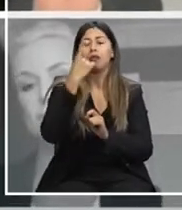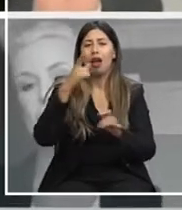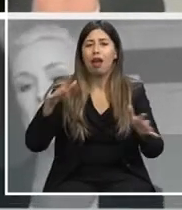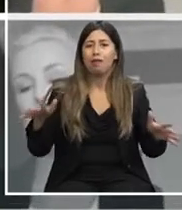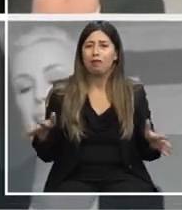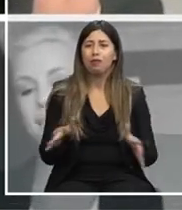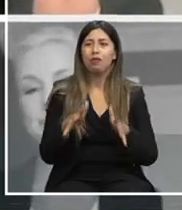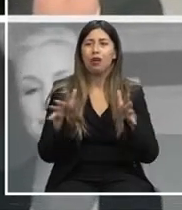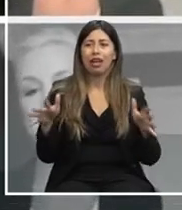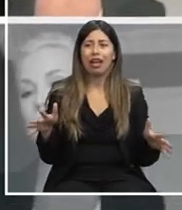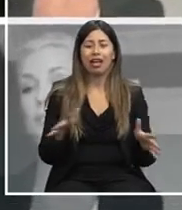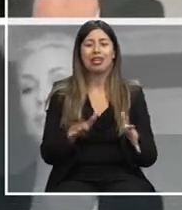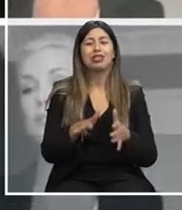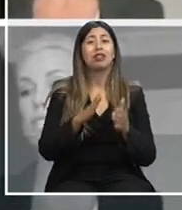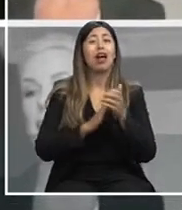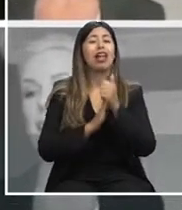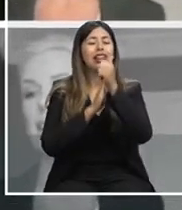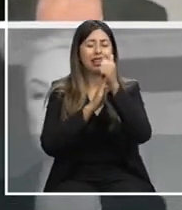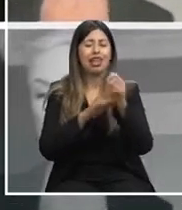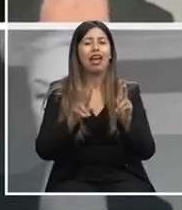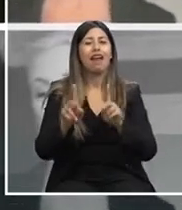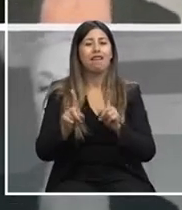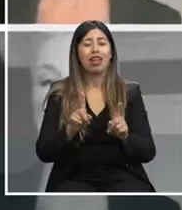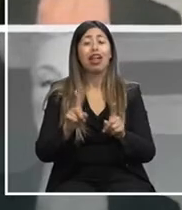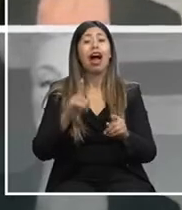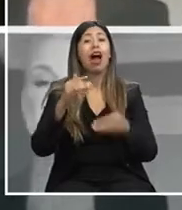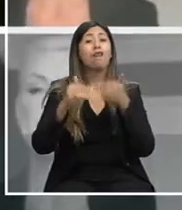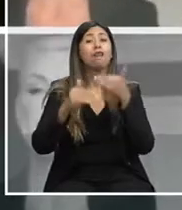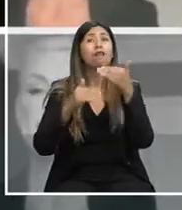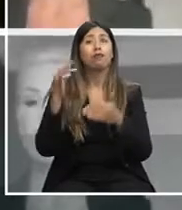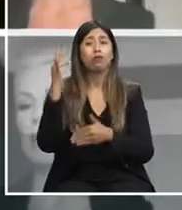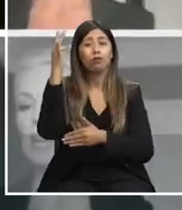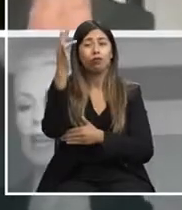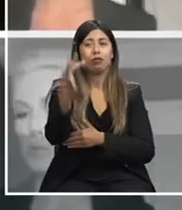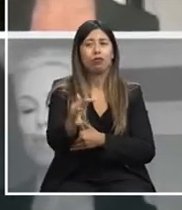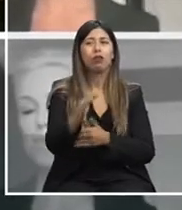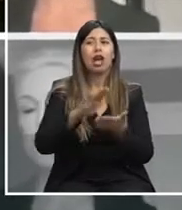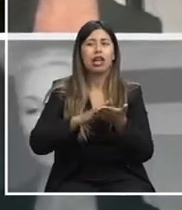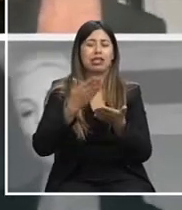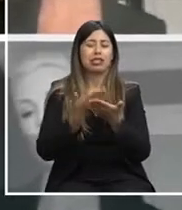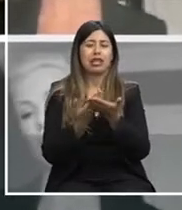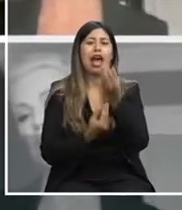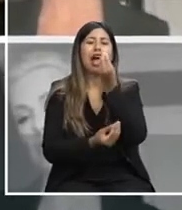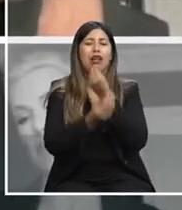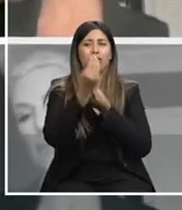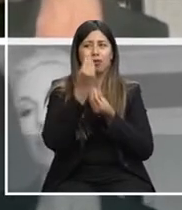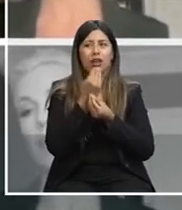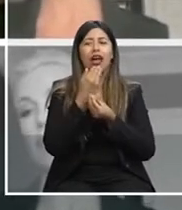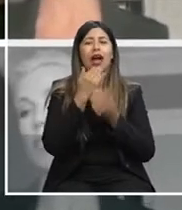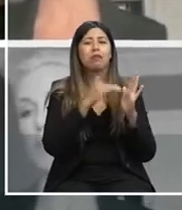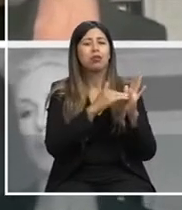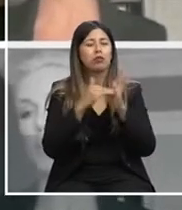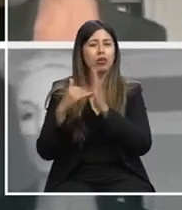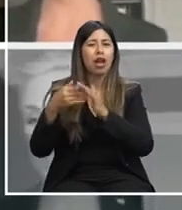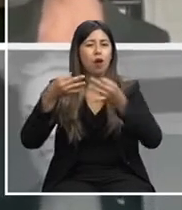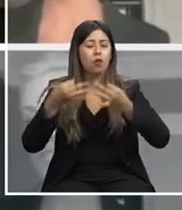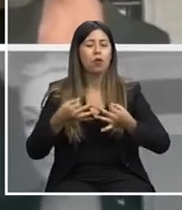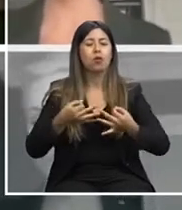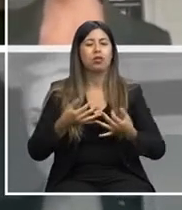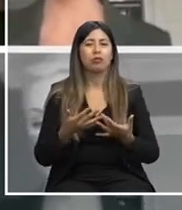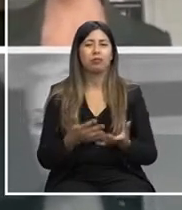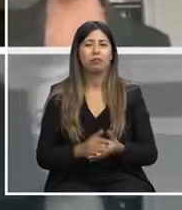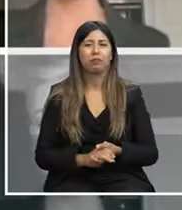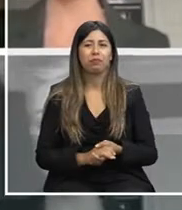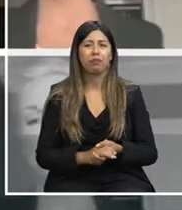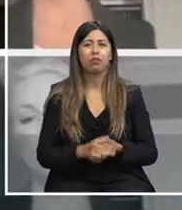se convierta en un verdadero líder en la carrera hacia un futuro alimentario saludable, sostenible, justo y seguro.